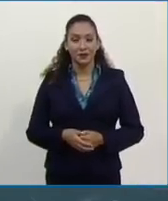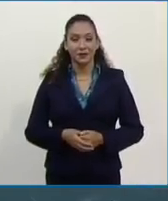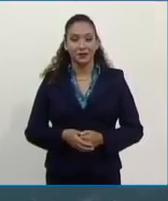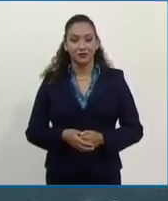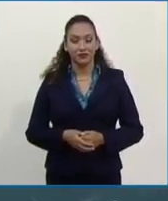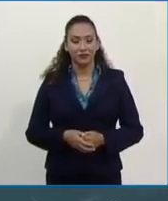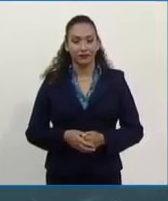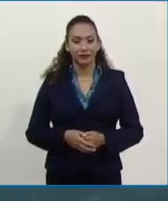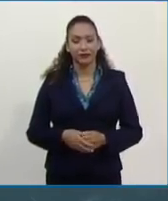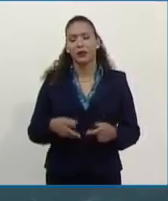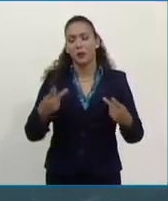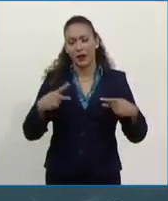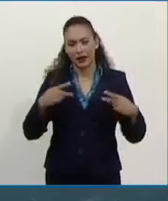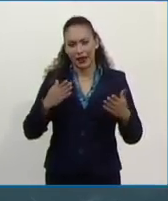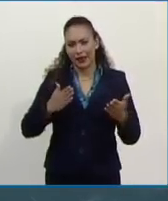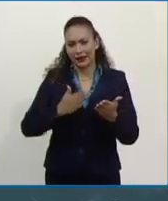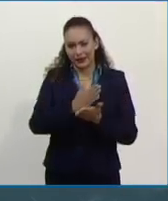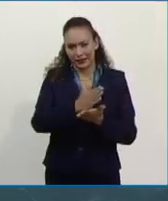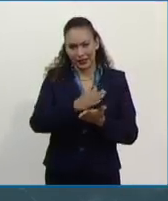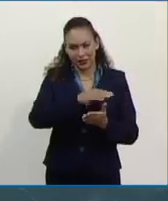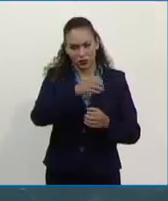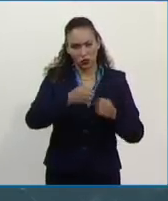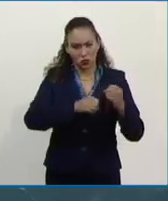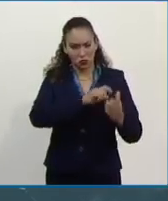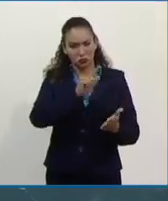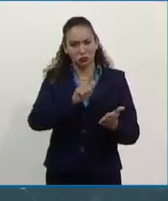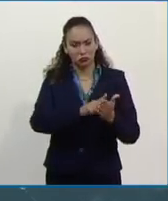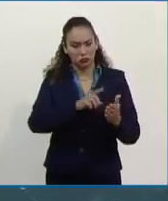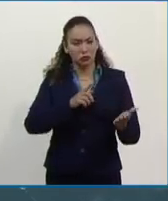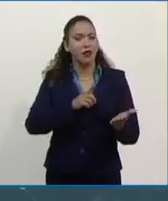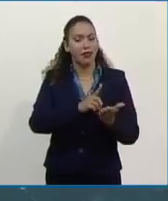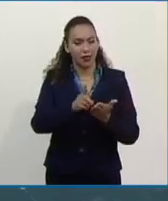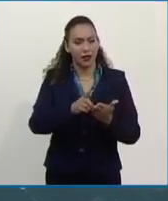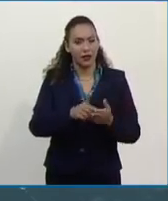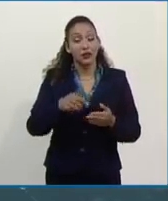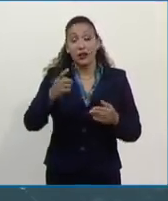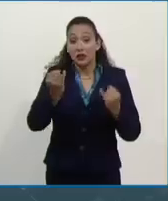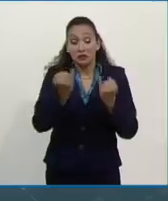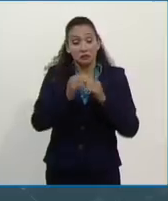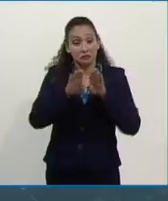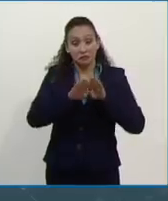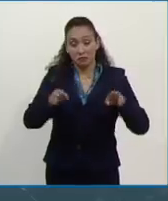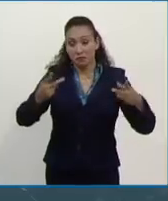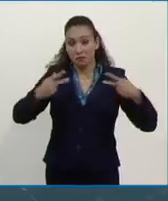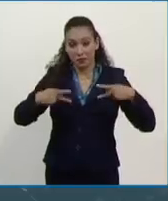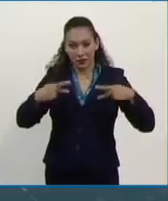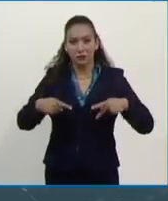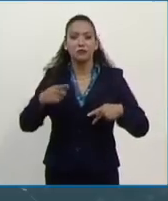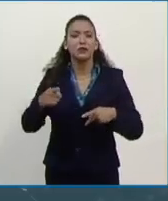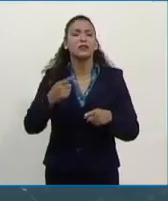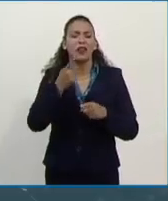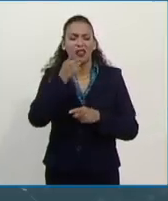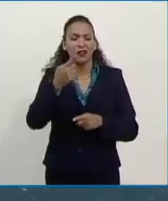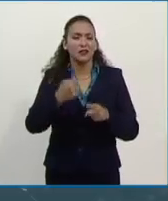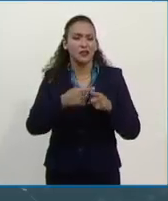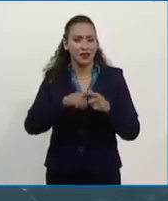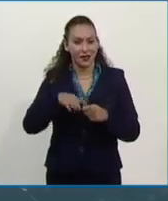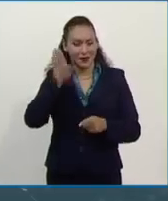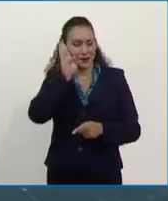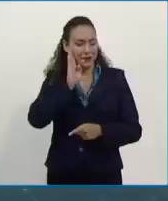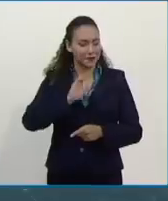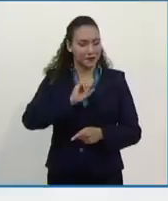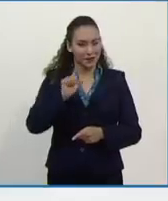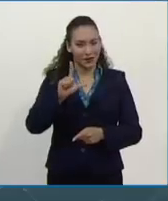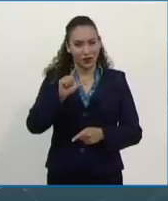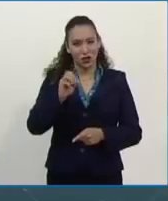El derecho de acceso a la justicia es un principio irrenunciable en cualquier democracia, aseguró la ministra Loretta Ortiz Alf.